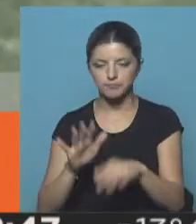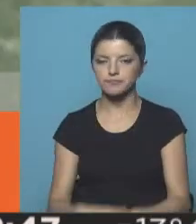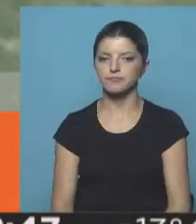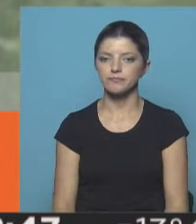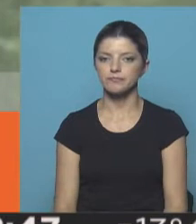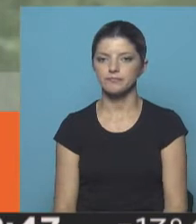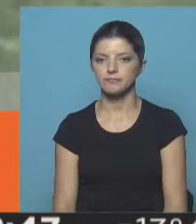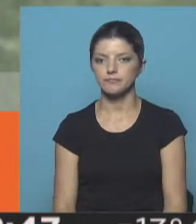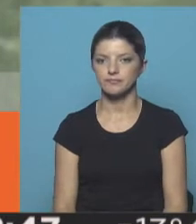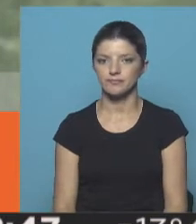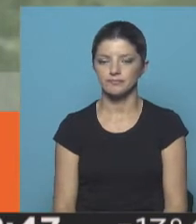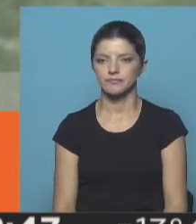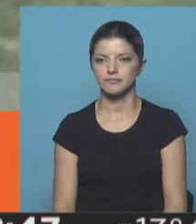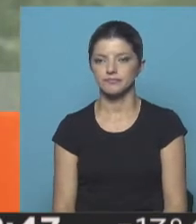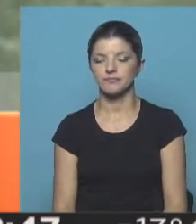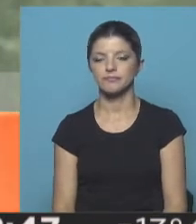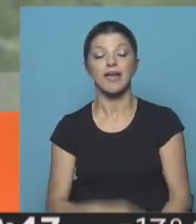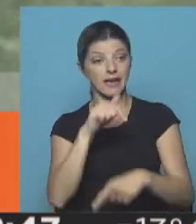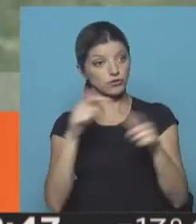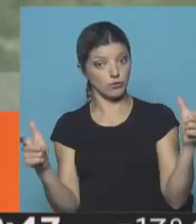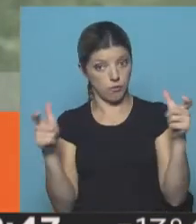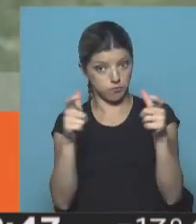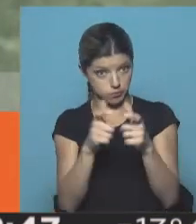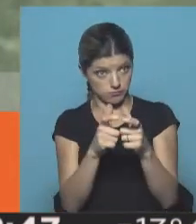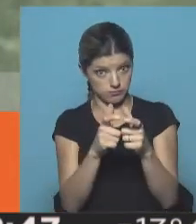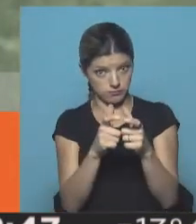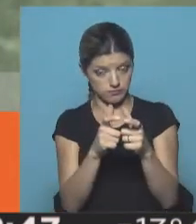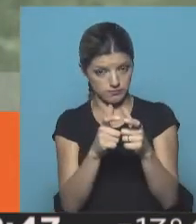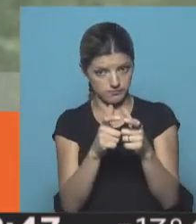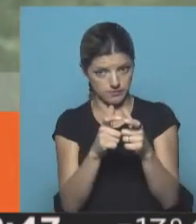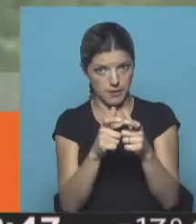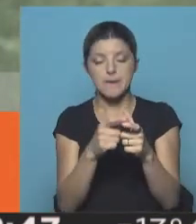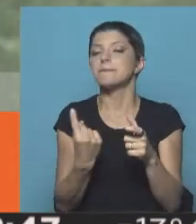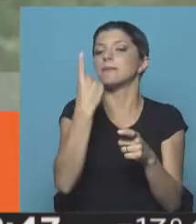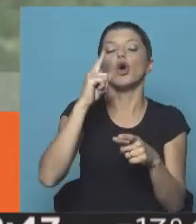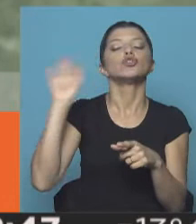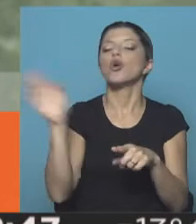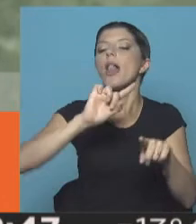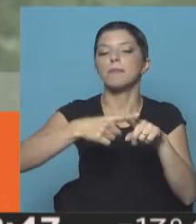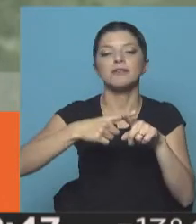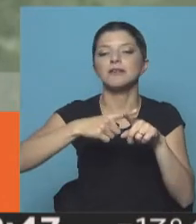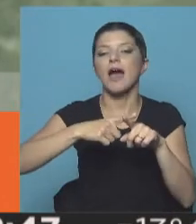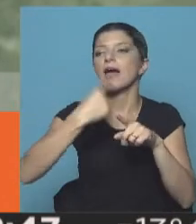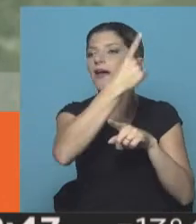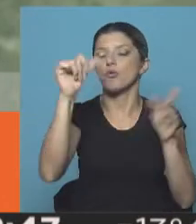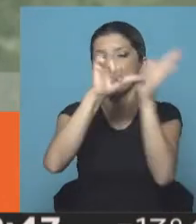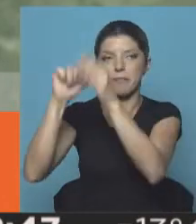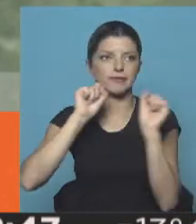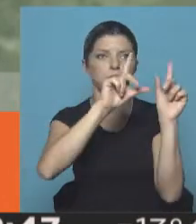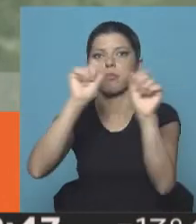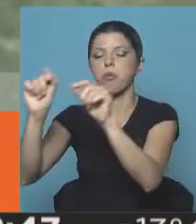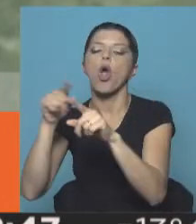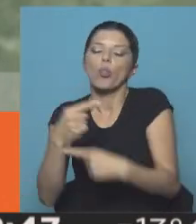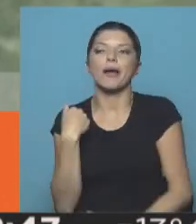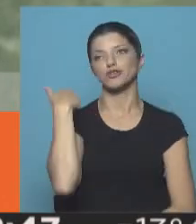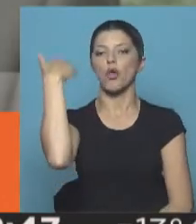Evo. Naciones Unidas. Sí. El foro de las Naciones Unidas es la verdad. Primero, toda política es local. Esta es una realidad. El discurso no es para los otros líderes que ya